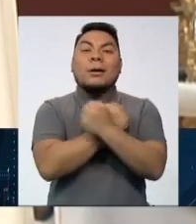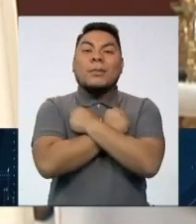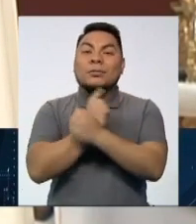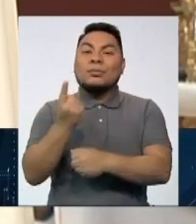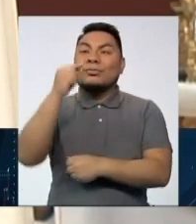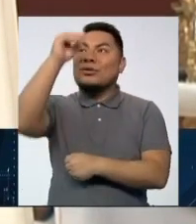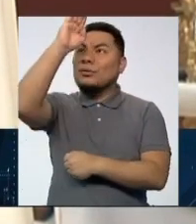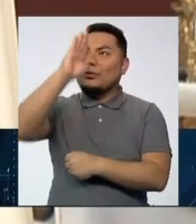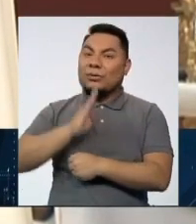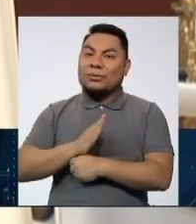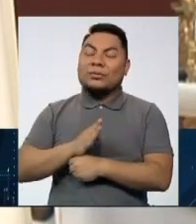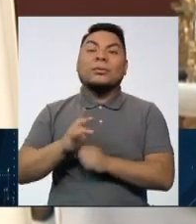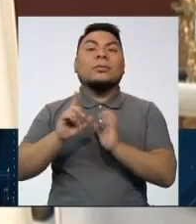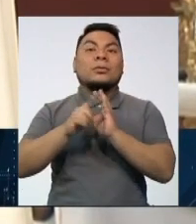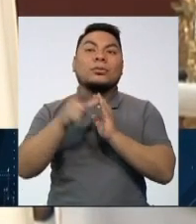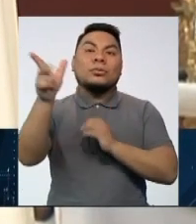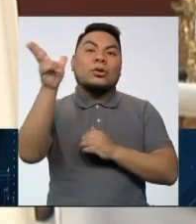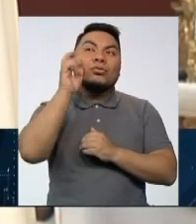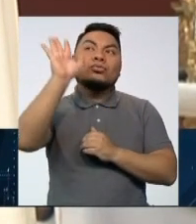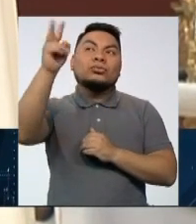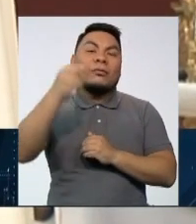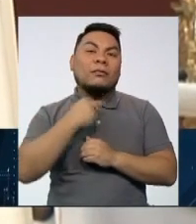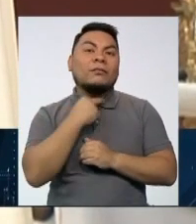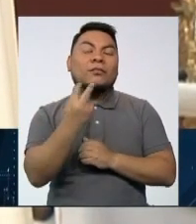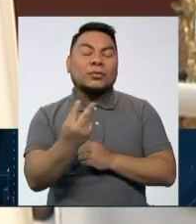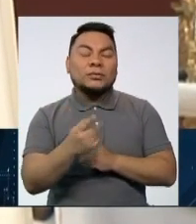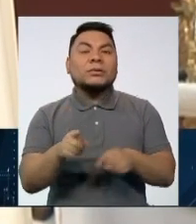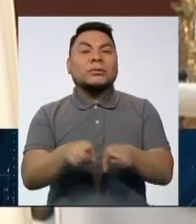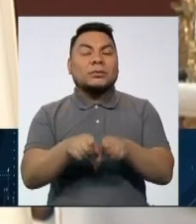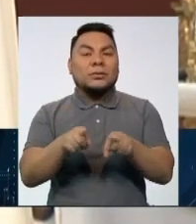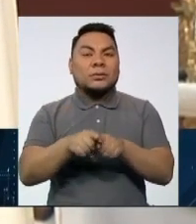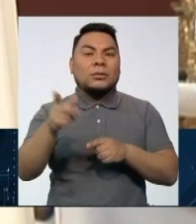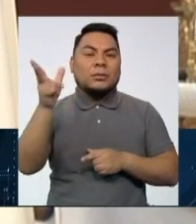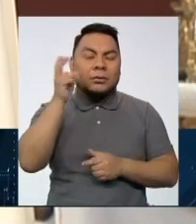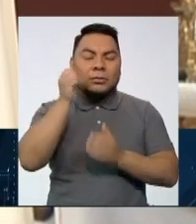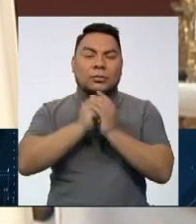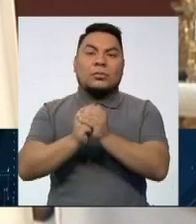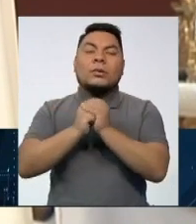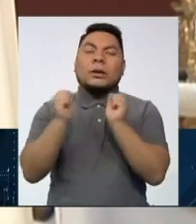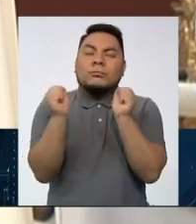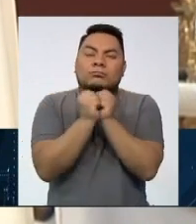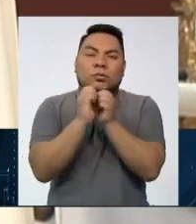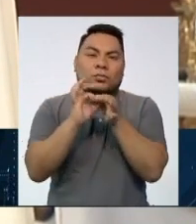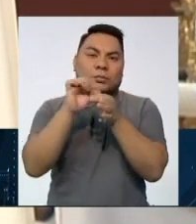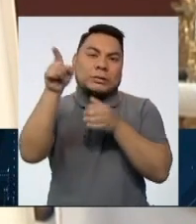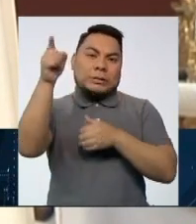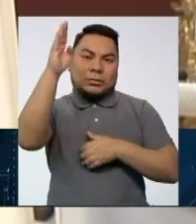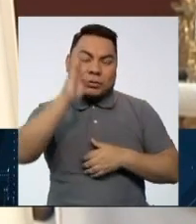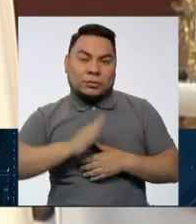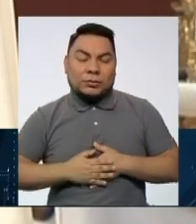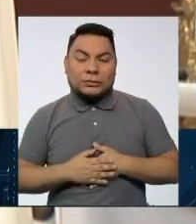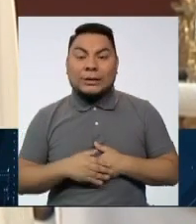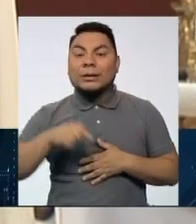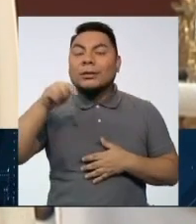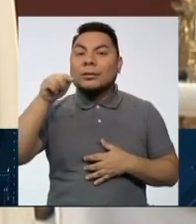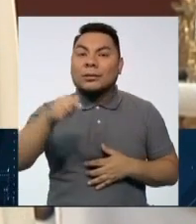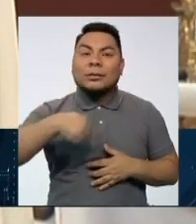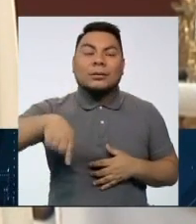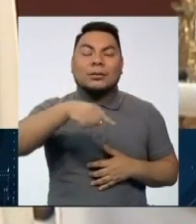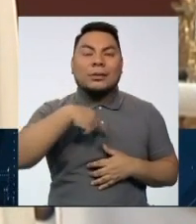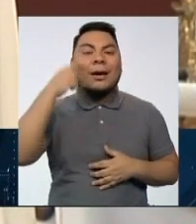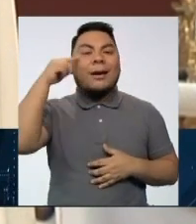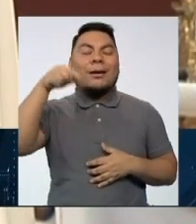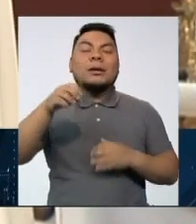Dios, escuchando su voz y pegándonos a Él. Esta es nuestra